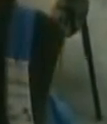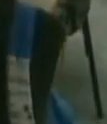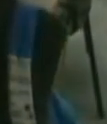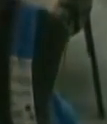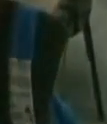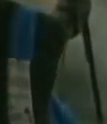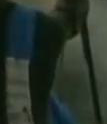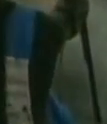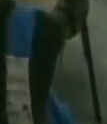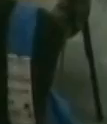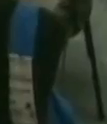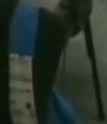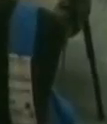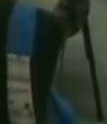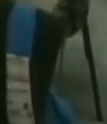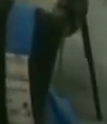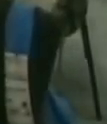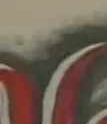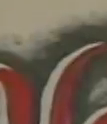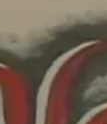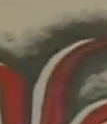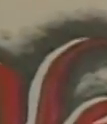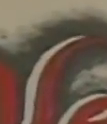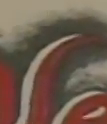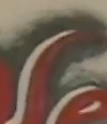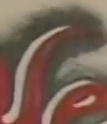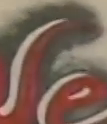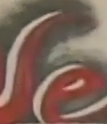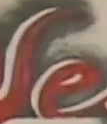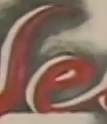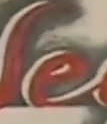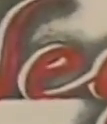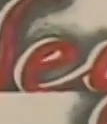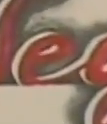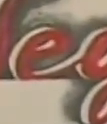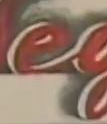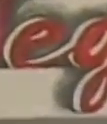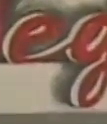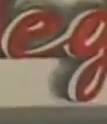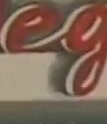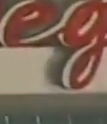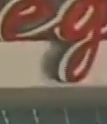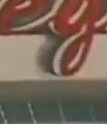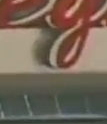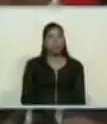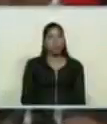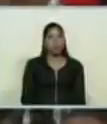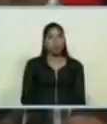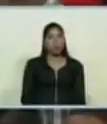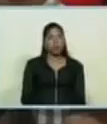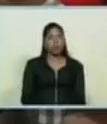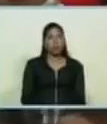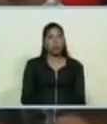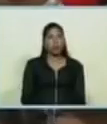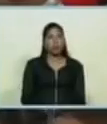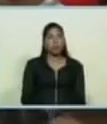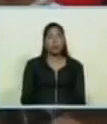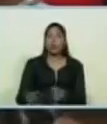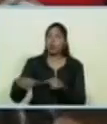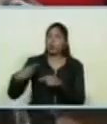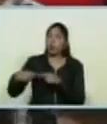de la patria, bajo la ley de economía comunal, donde cada día damos el esfuerzo de